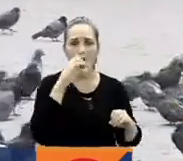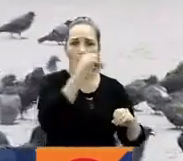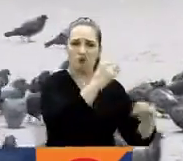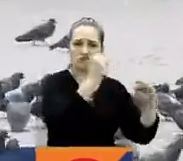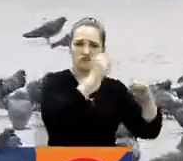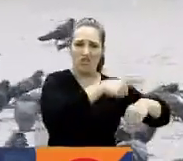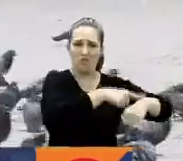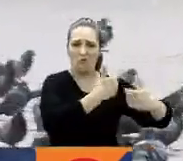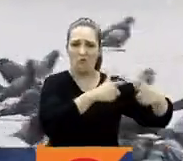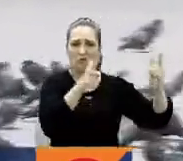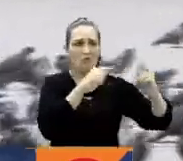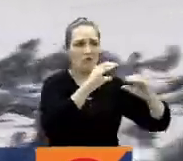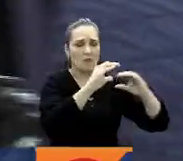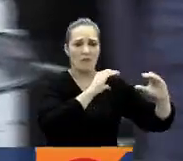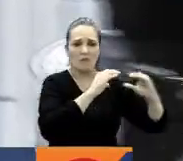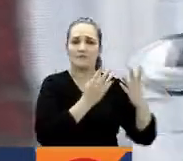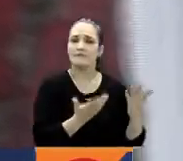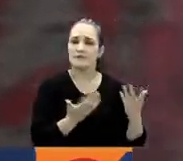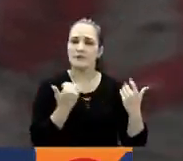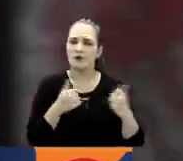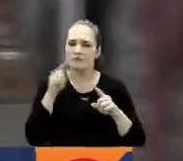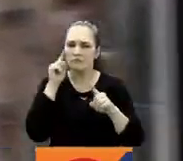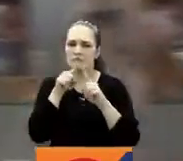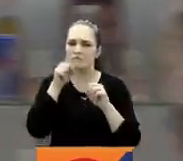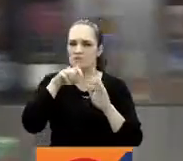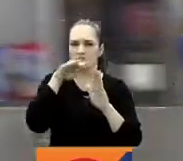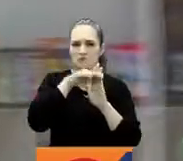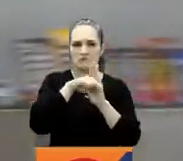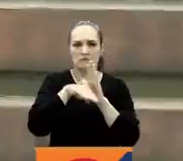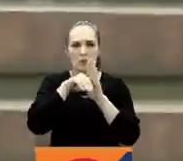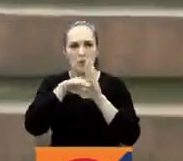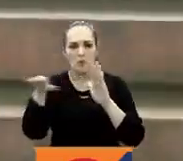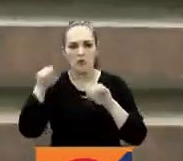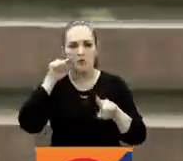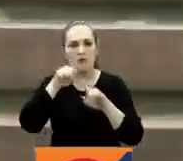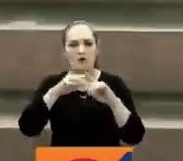Recomiendan avanzar en políticas públicas e incentivos para facilitar la igualdad laboral y salarial.